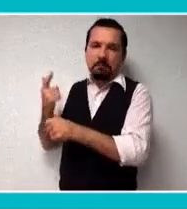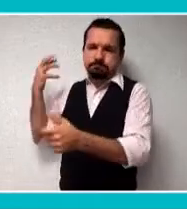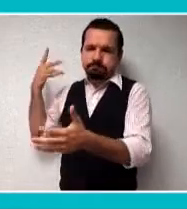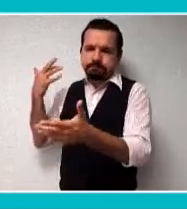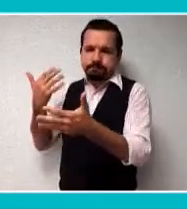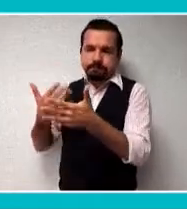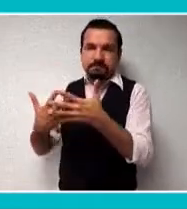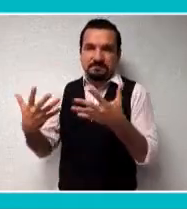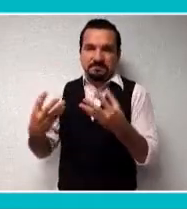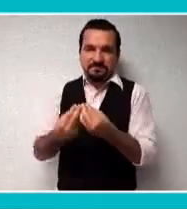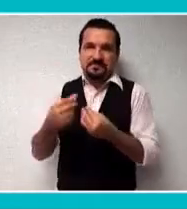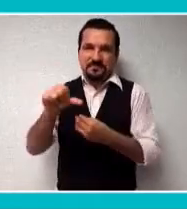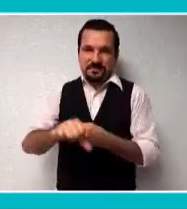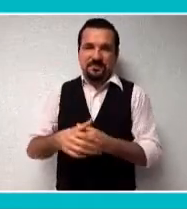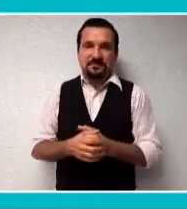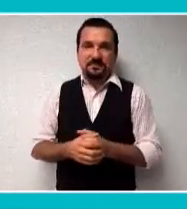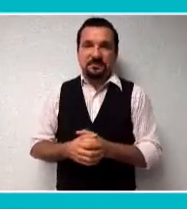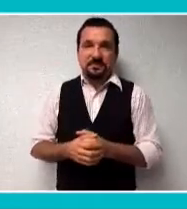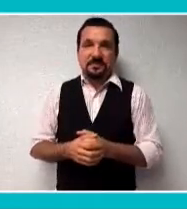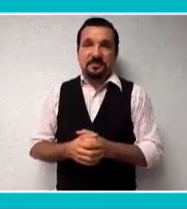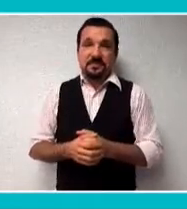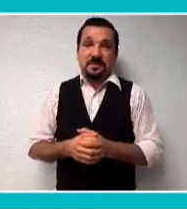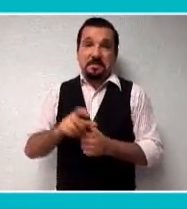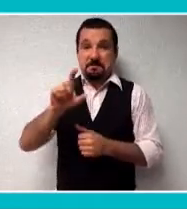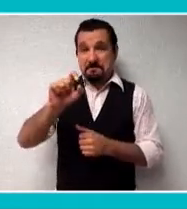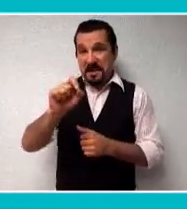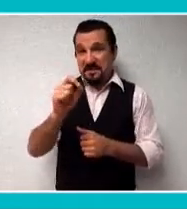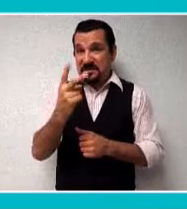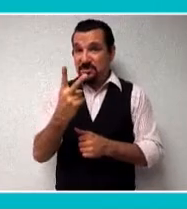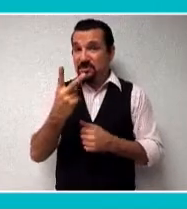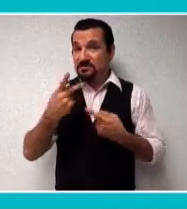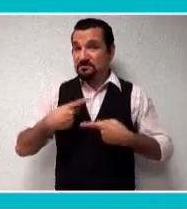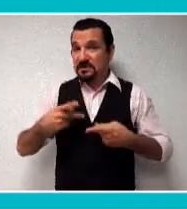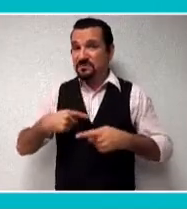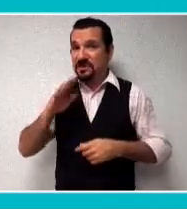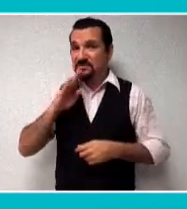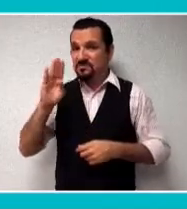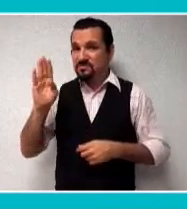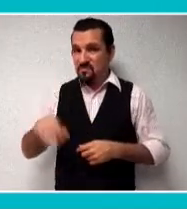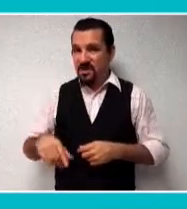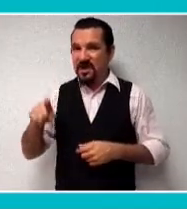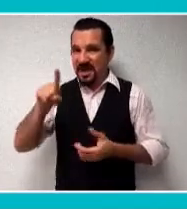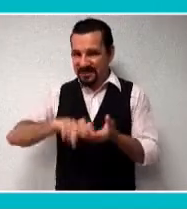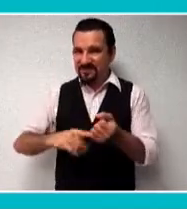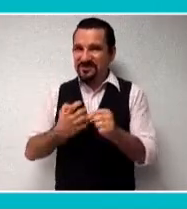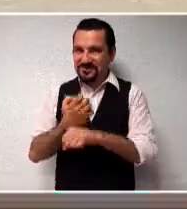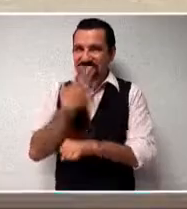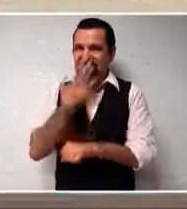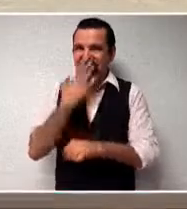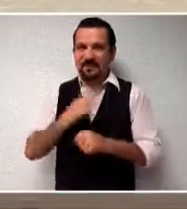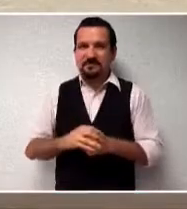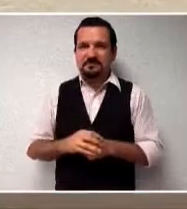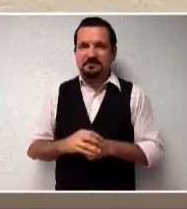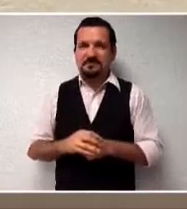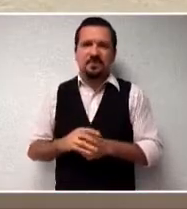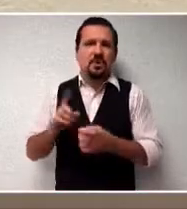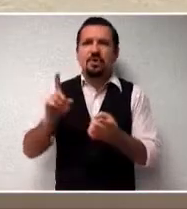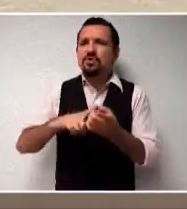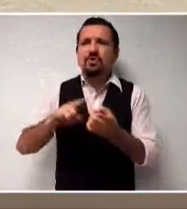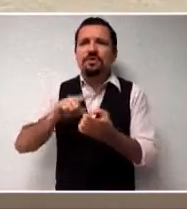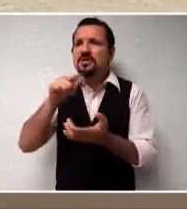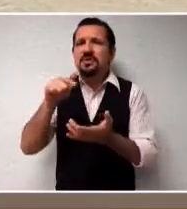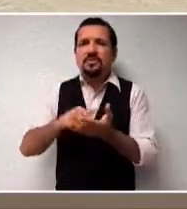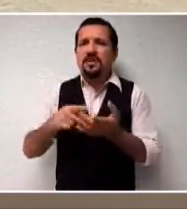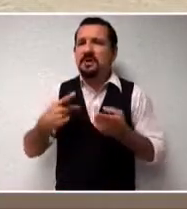kobe 19 y se mantienen 22 decesos en sonora los casos ocurrieron en diez